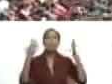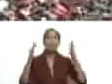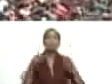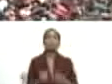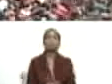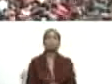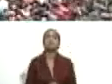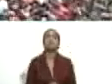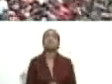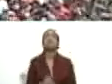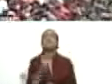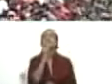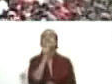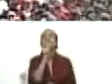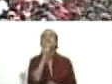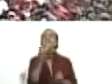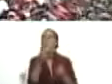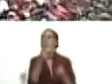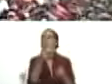¿Quiénes no son chavistas?